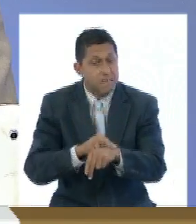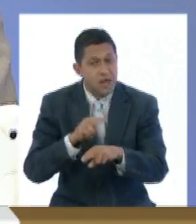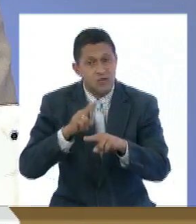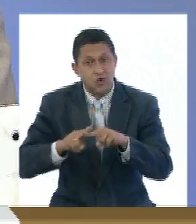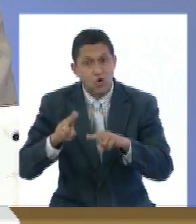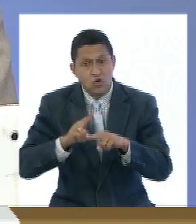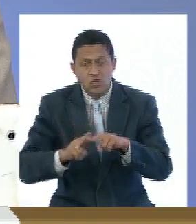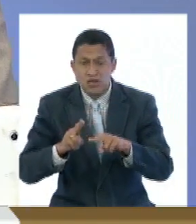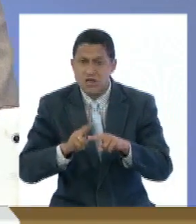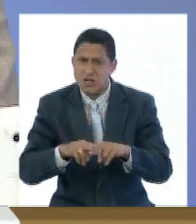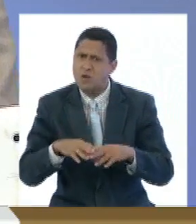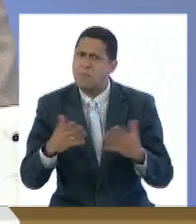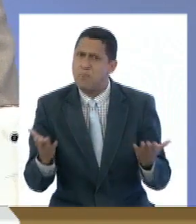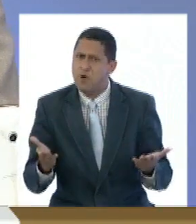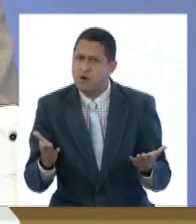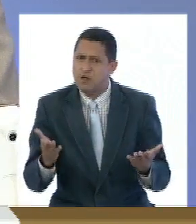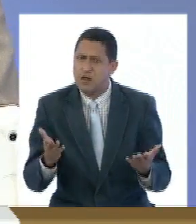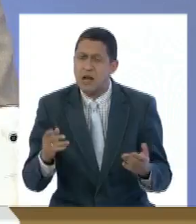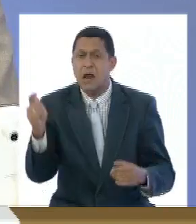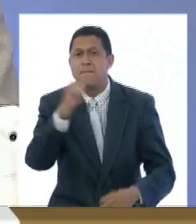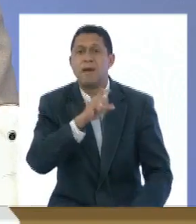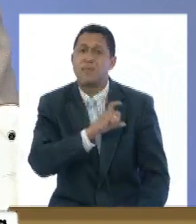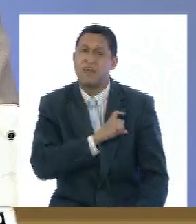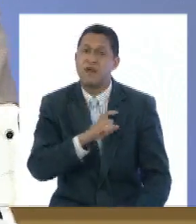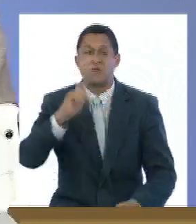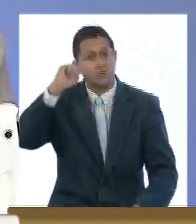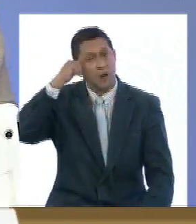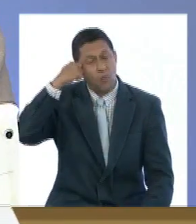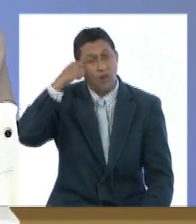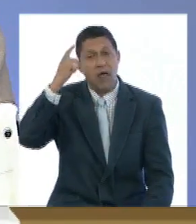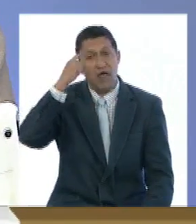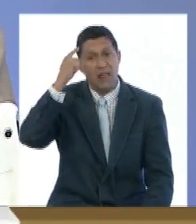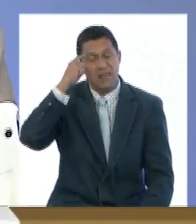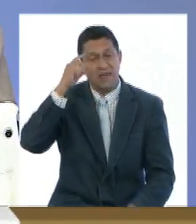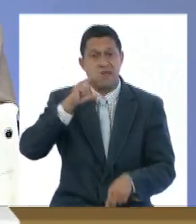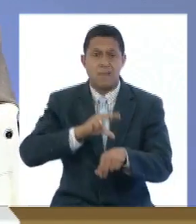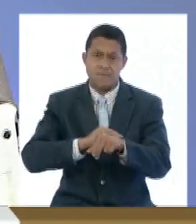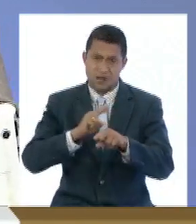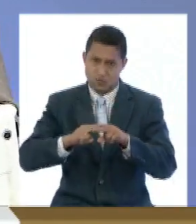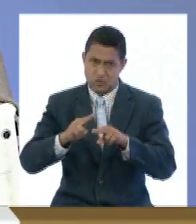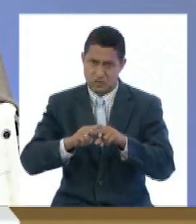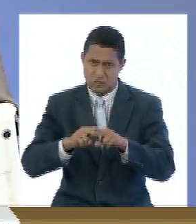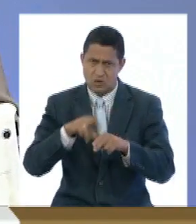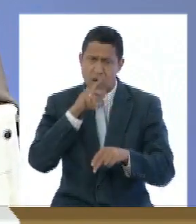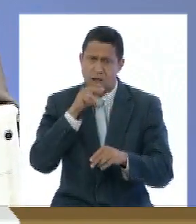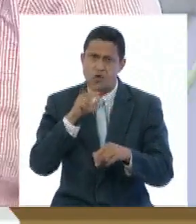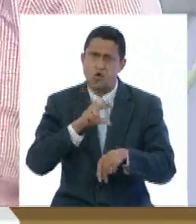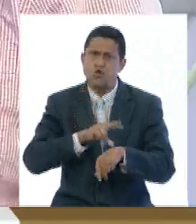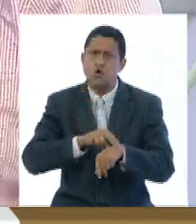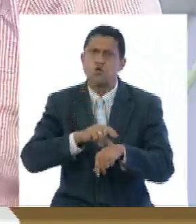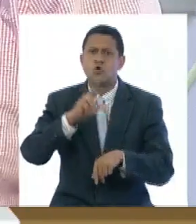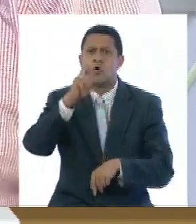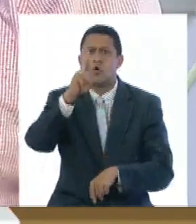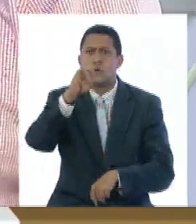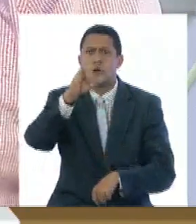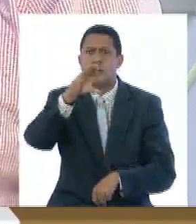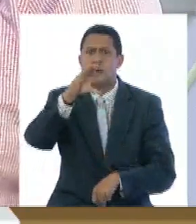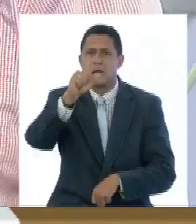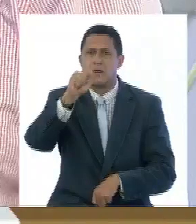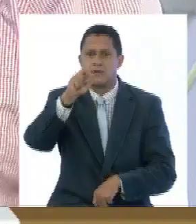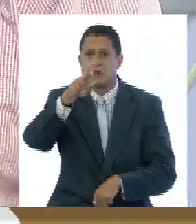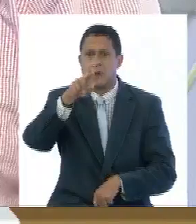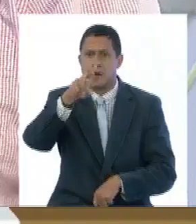en los niños a propósito de que en el mes de enero se conmemora el Día del Pediatra. Estamos hablando con el doctor Ricardo